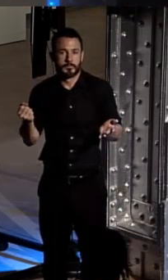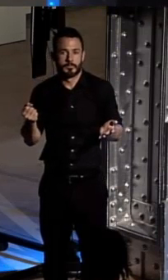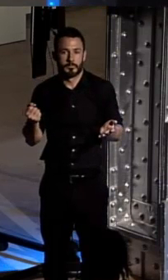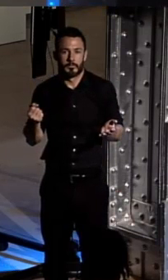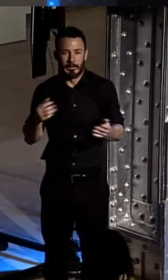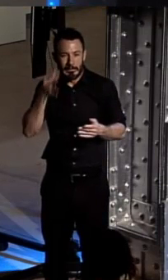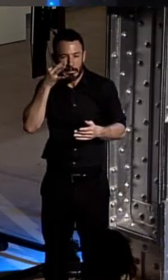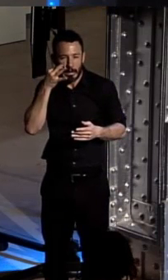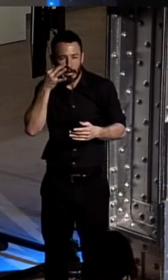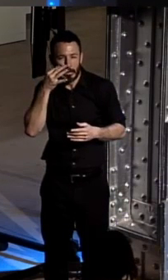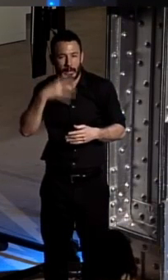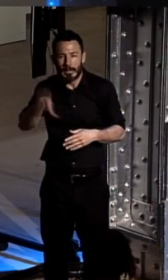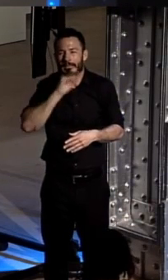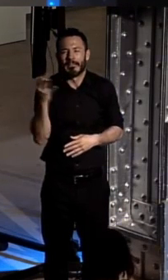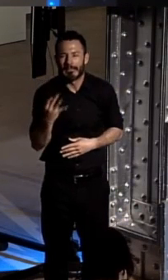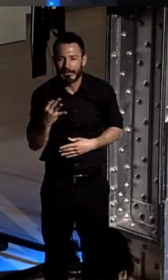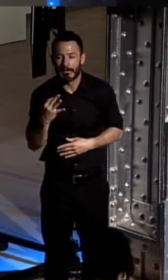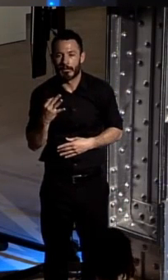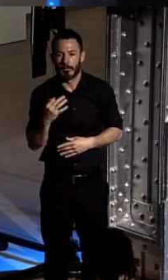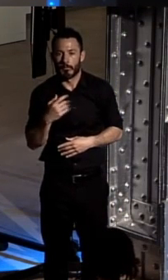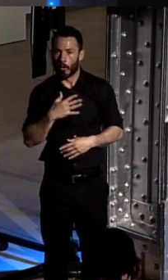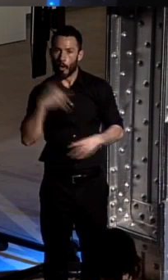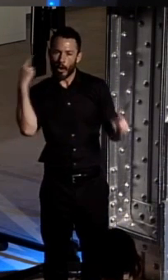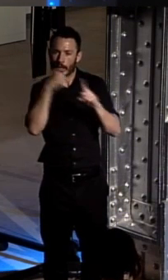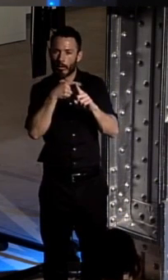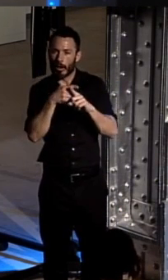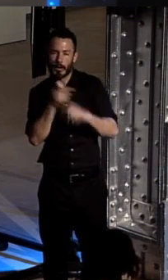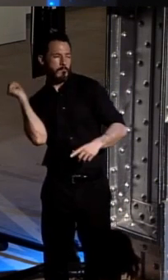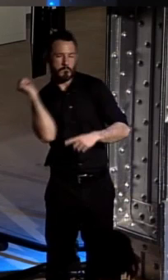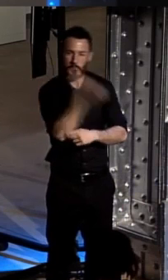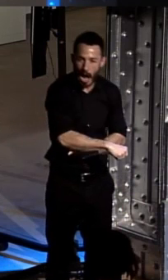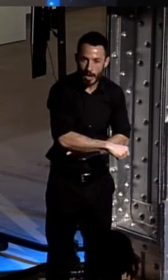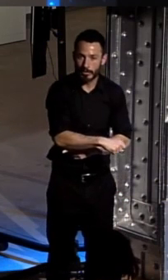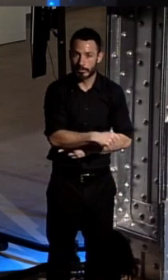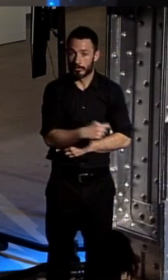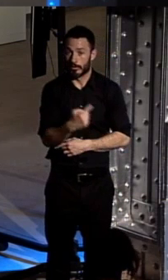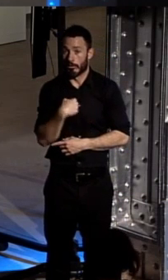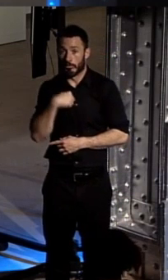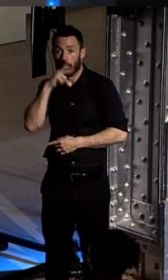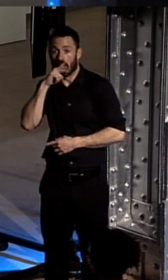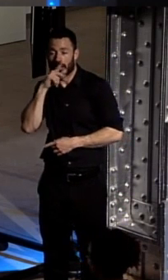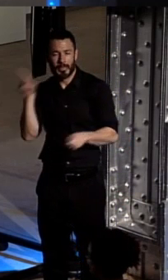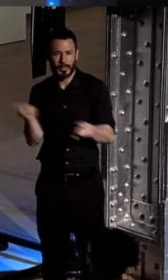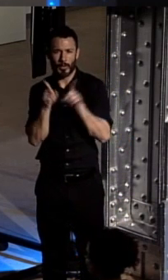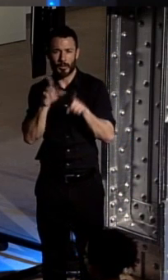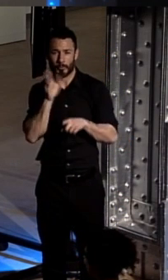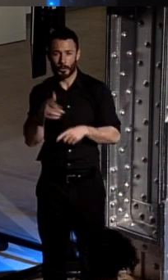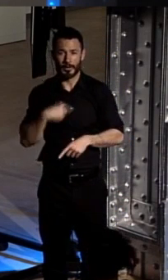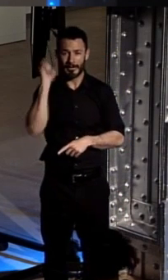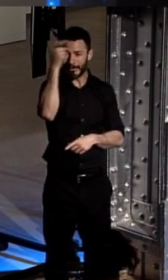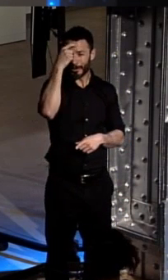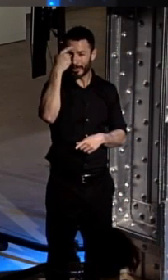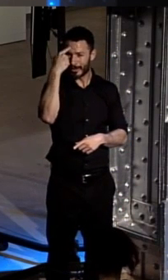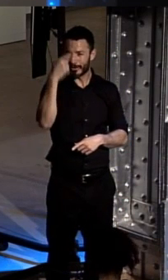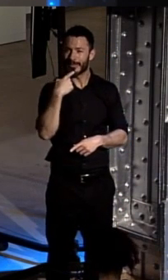mío es destrozar al otro. No importa lo que yo dije, porque ustedes no están escuchando, ustedes ya tienen una preconcepción de cómo se juega este juego. Lo